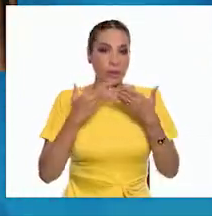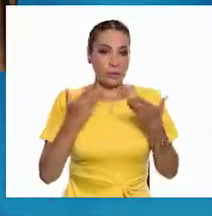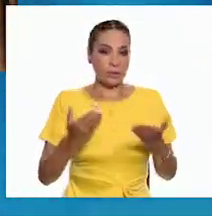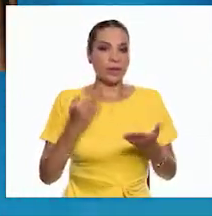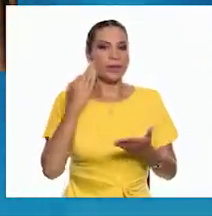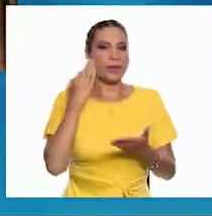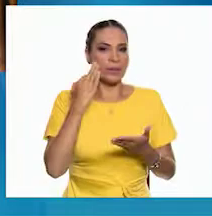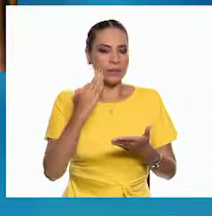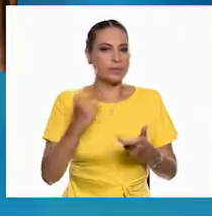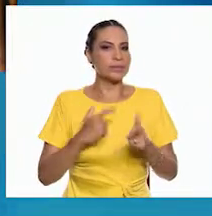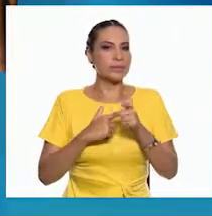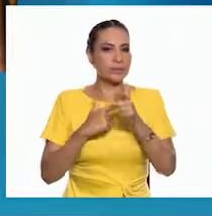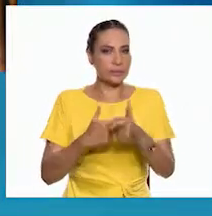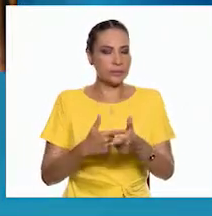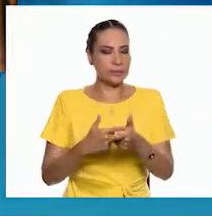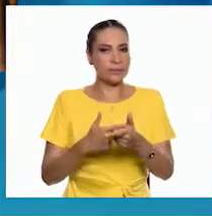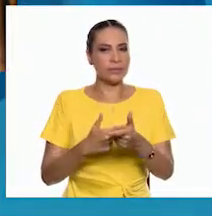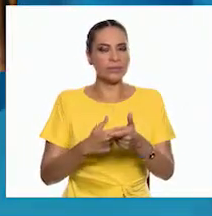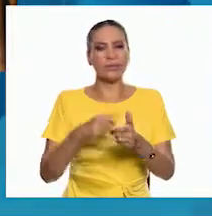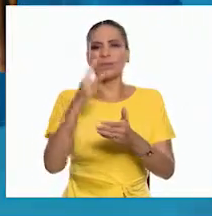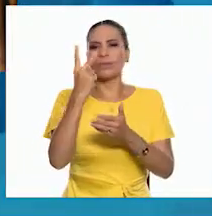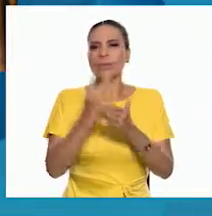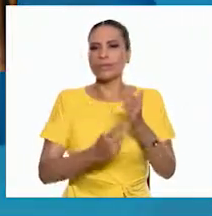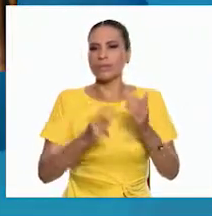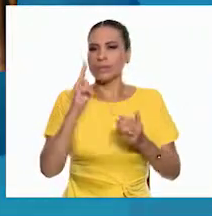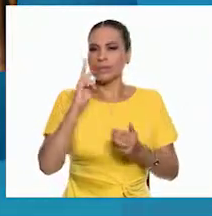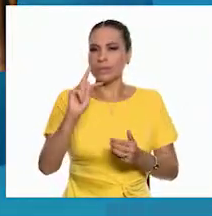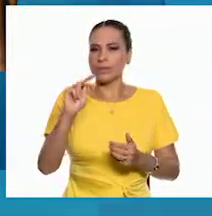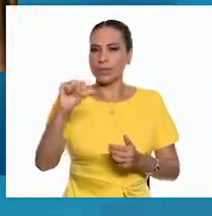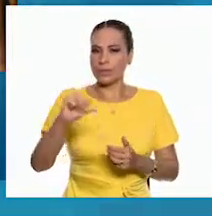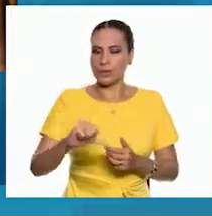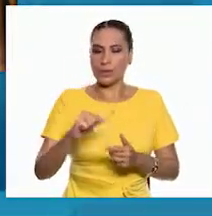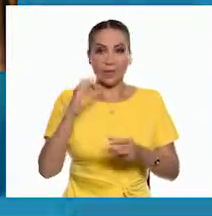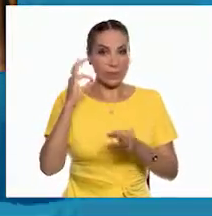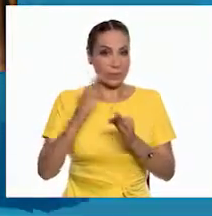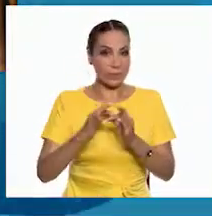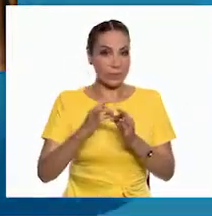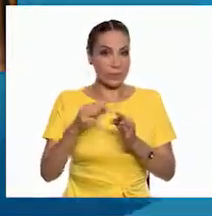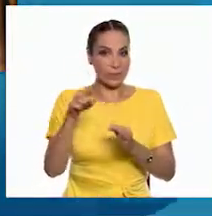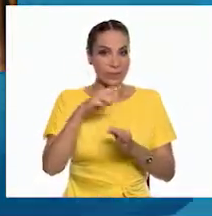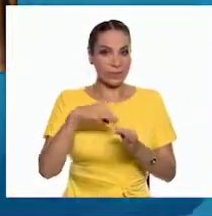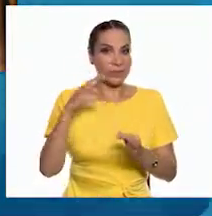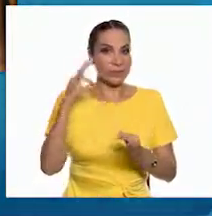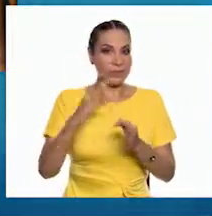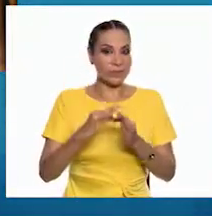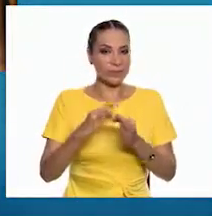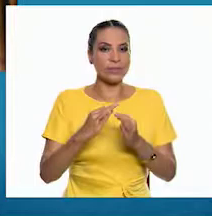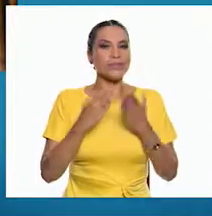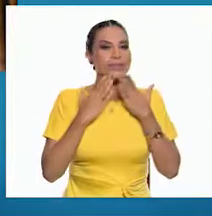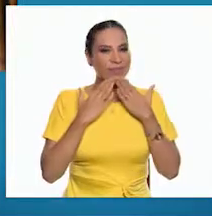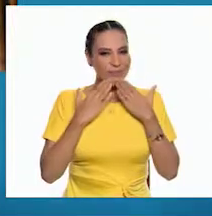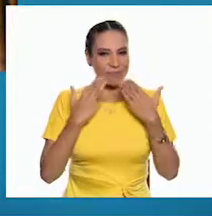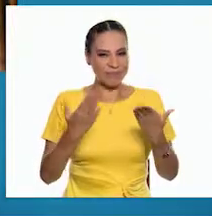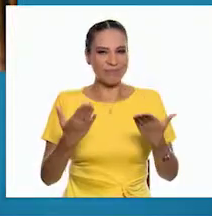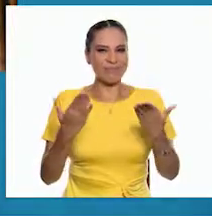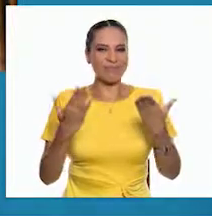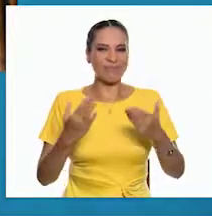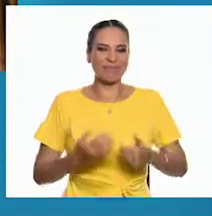es momento de seguir con el programa de hoy. ¿Listas? ¿Listos?